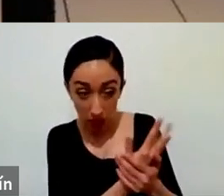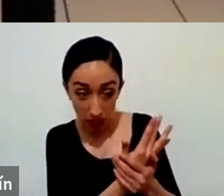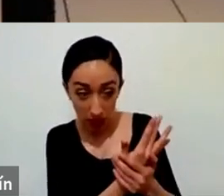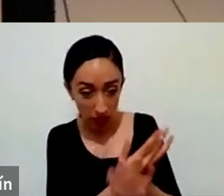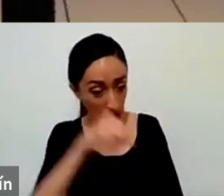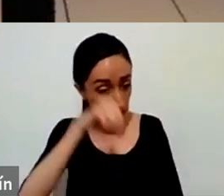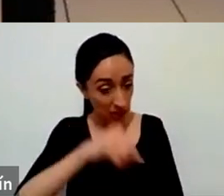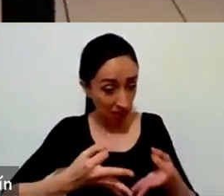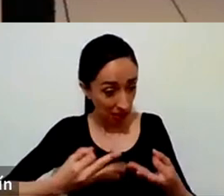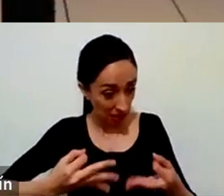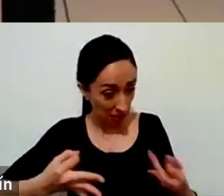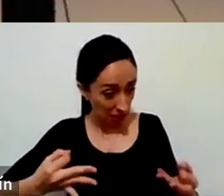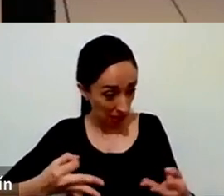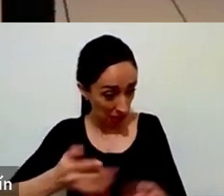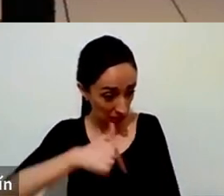es tierra santa.